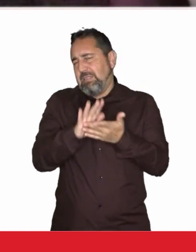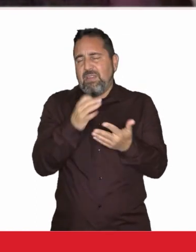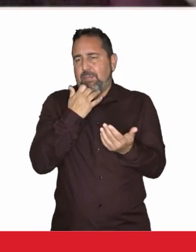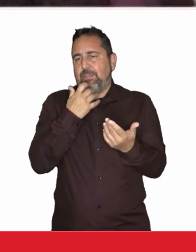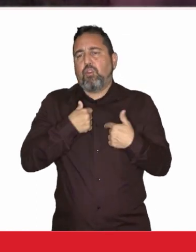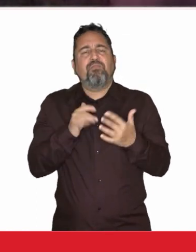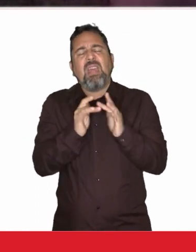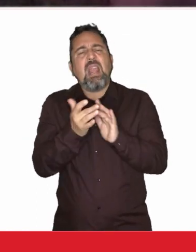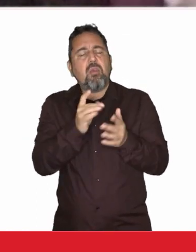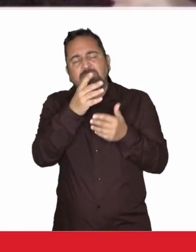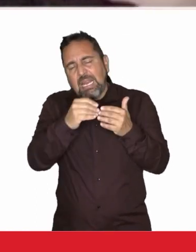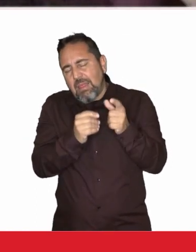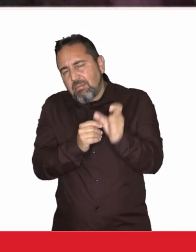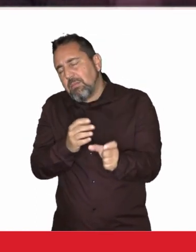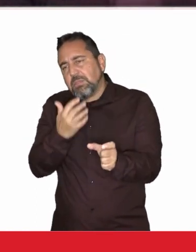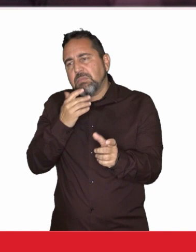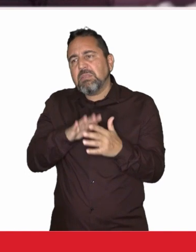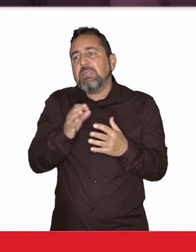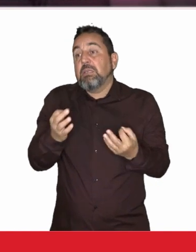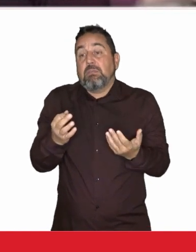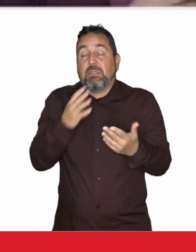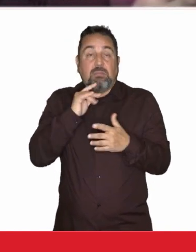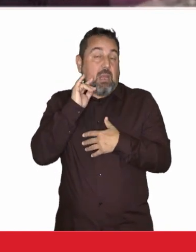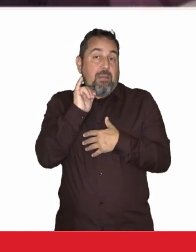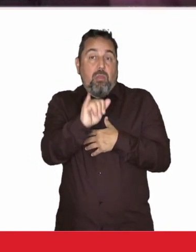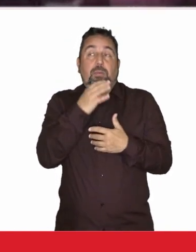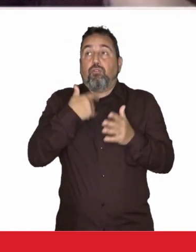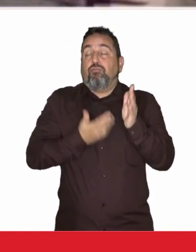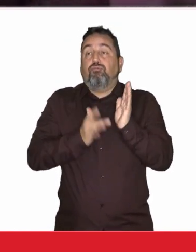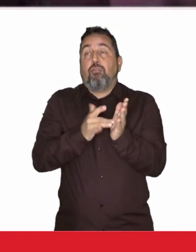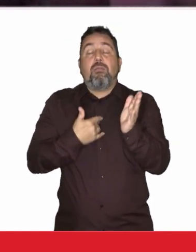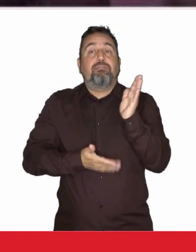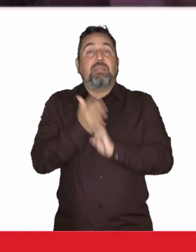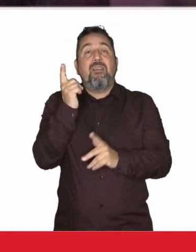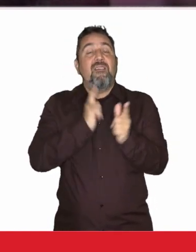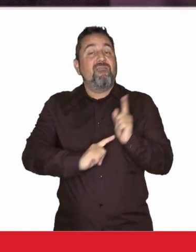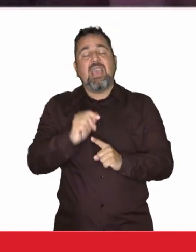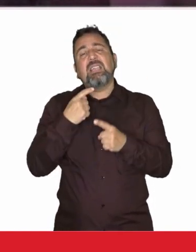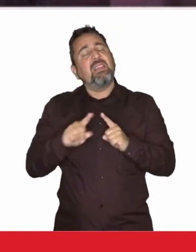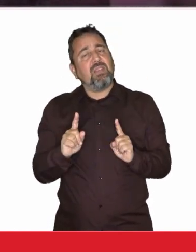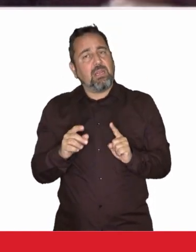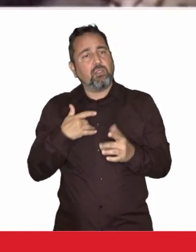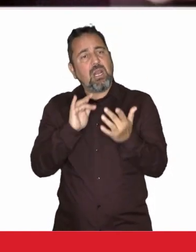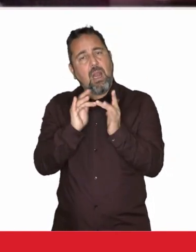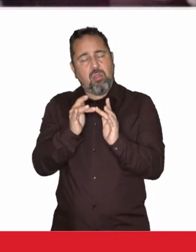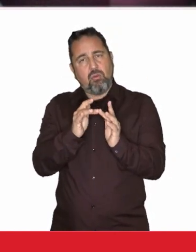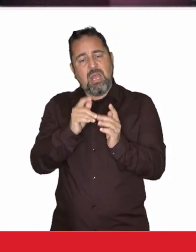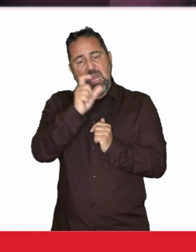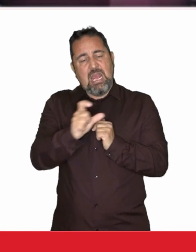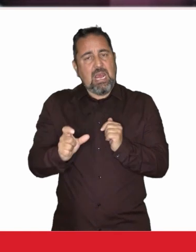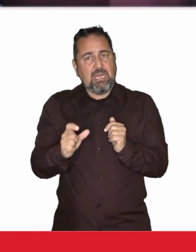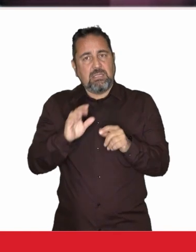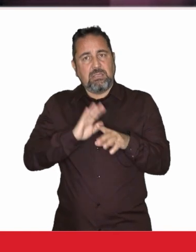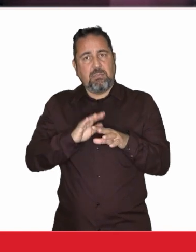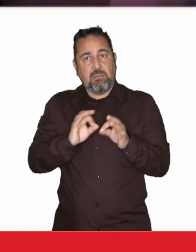qué tipo de relación quiero con mi cliente. Esto, por ejemplo, en aviación civil es evidente, ¿no? Cuando yo viajo en un avión, es muy diferente el tipo de relación que tienes